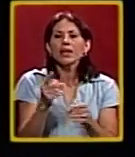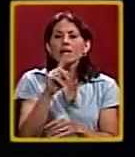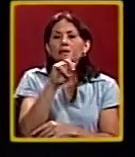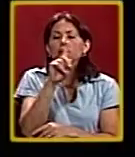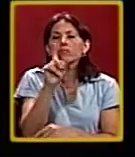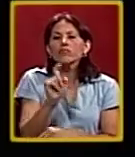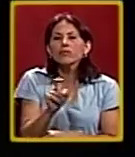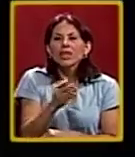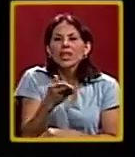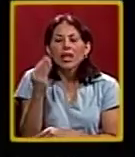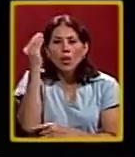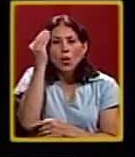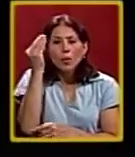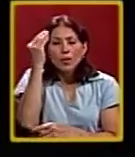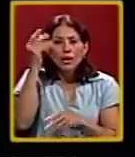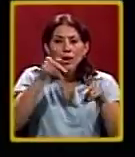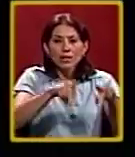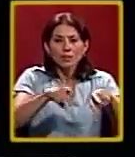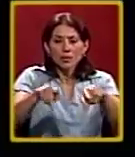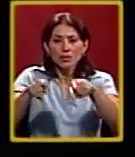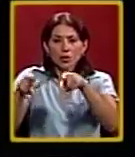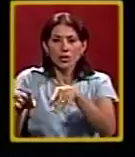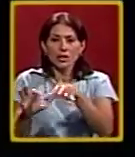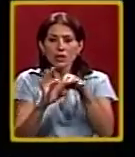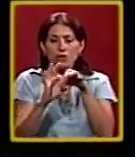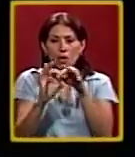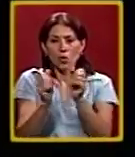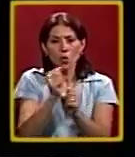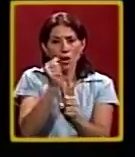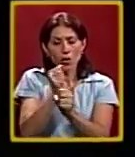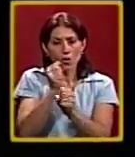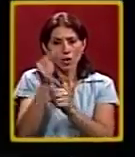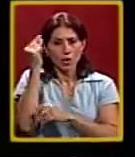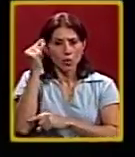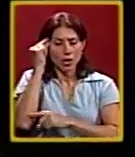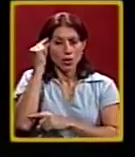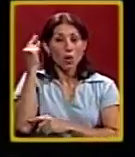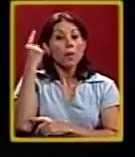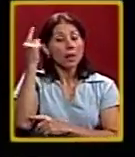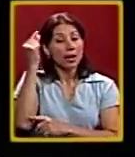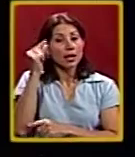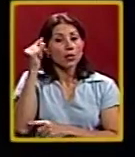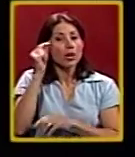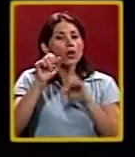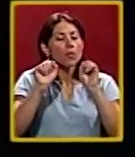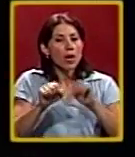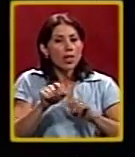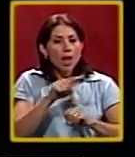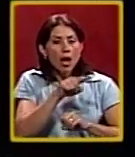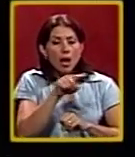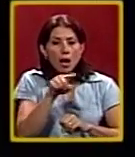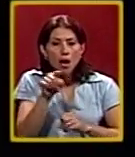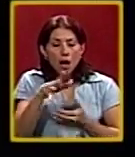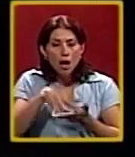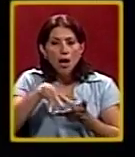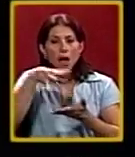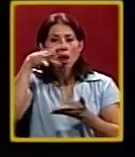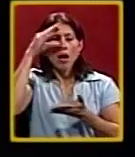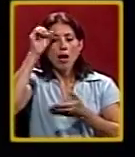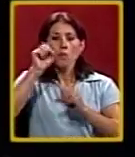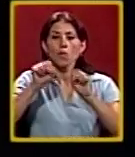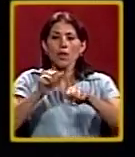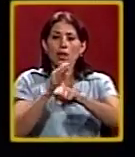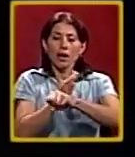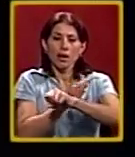esa obra, ¿verdad? En parte para que el gobierno pueda retroalimentarse y ir mejorando,